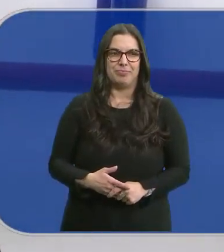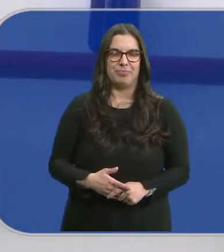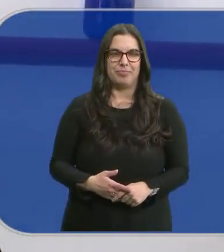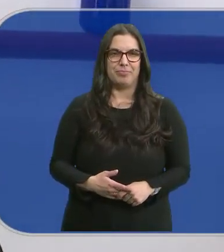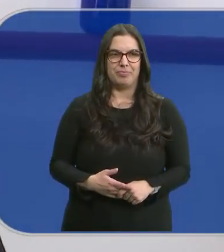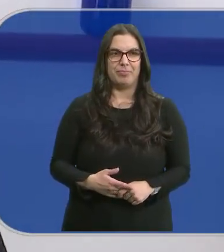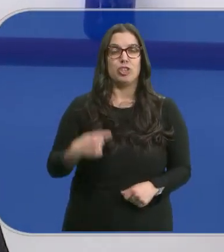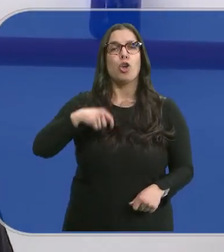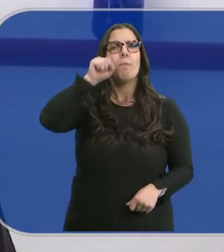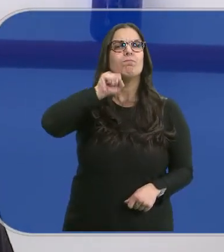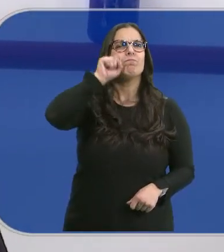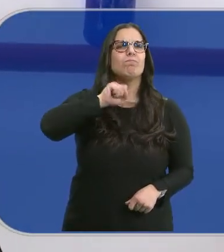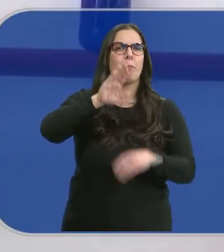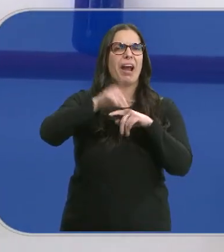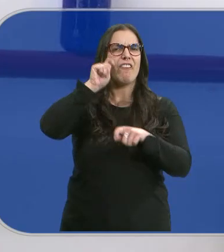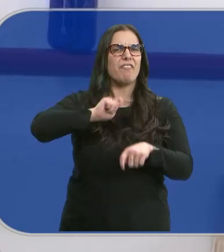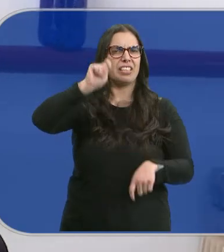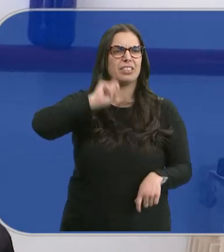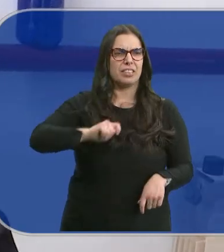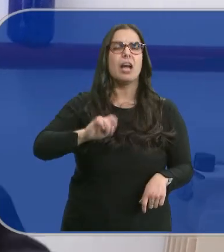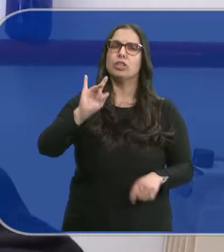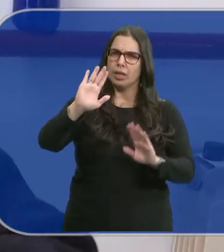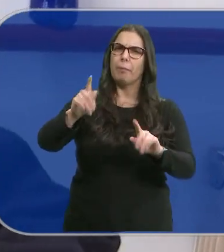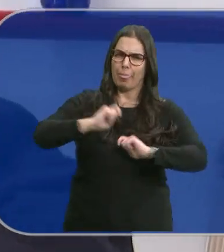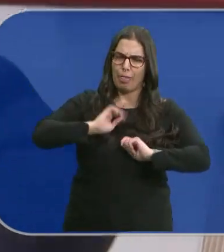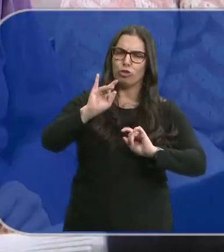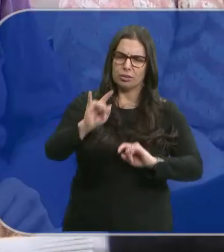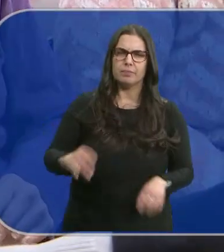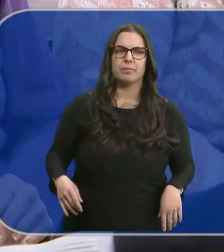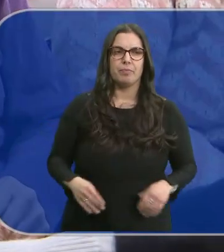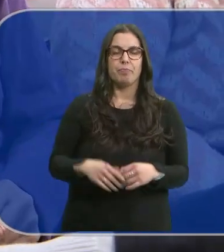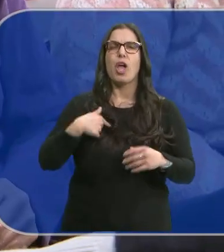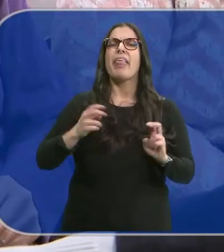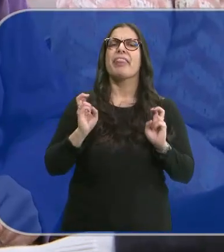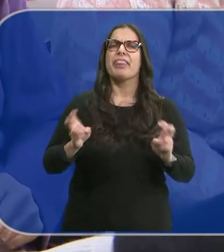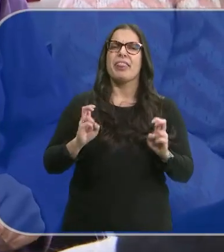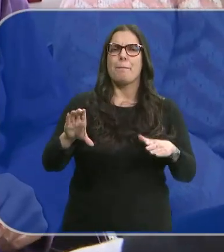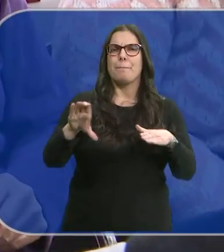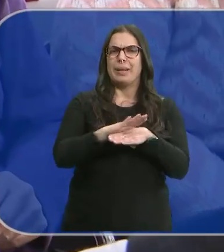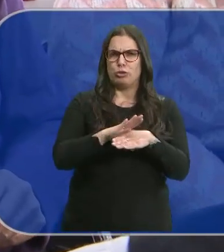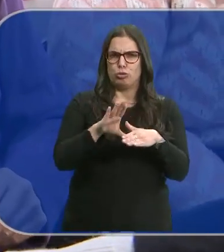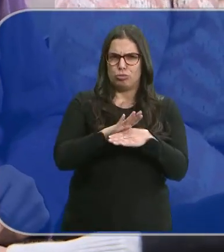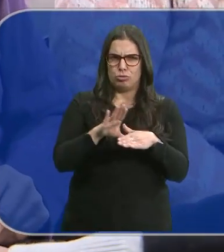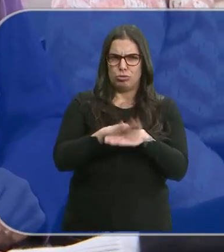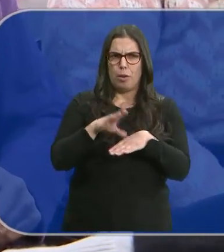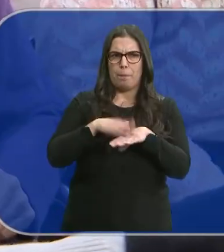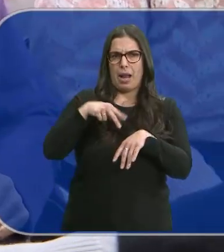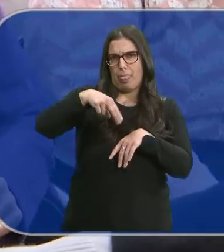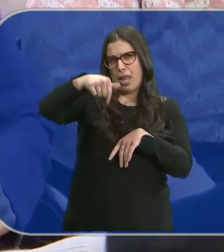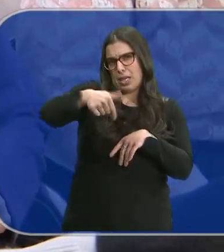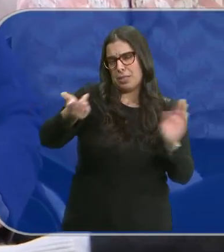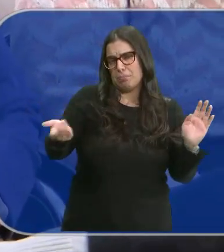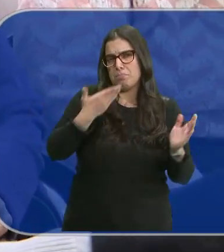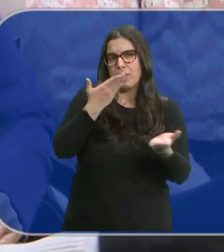La máquina de afeitar. Sí que ha llegado, sí. Unas zapatillas o zapatos para andar por